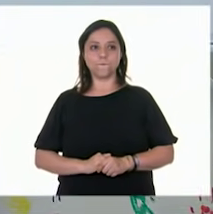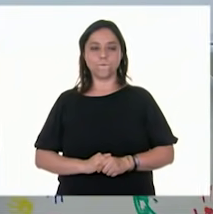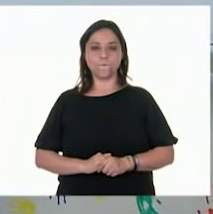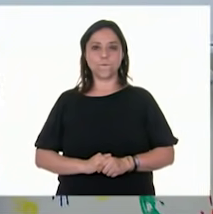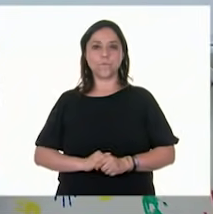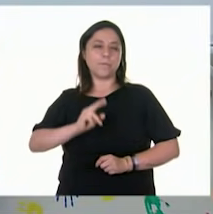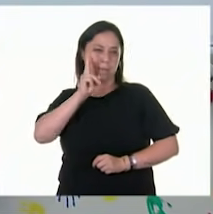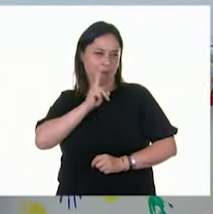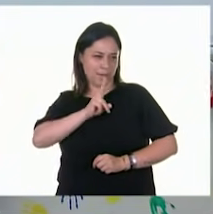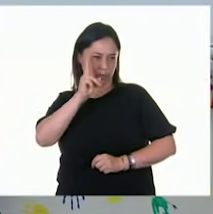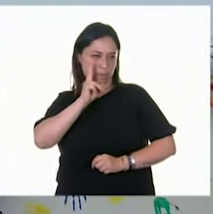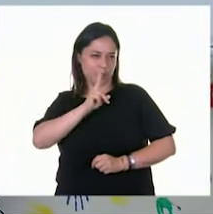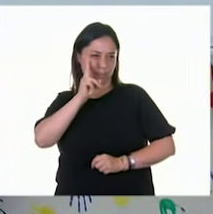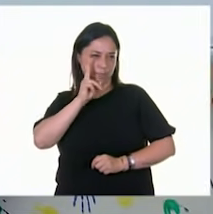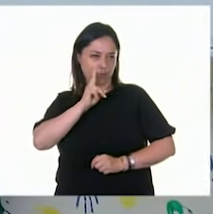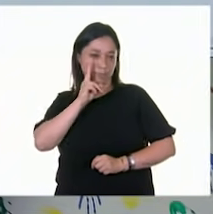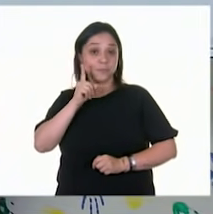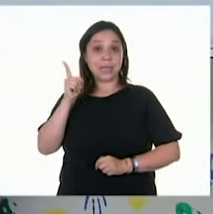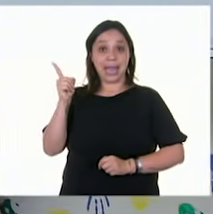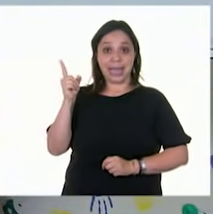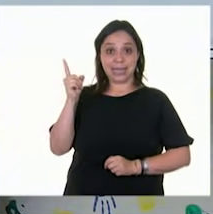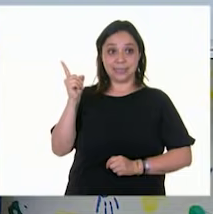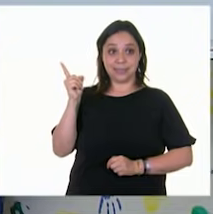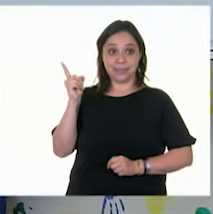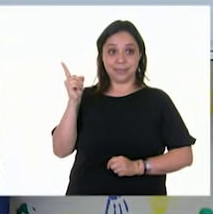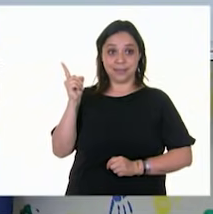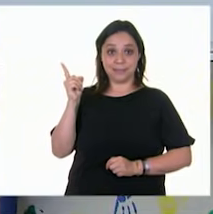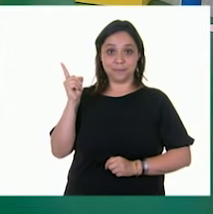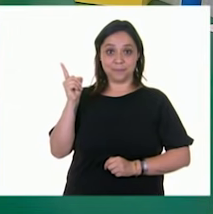Vamos a ver, a ver, vamos a ver. Este.